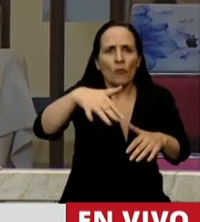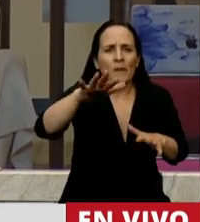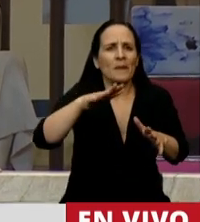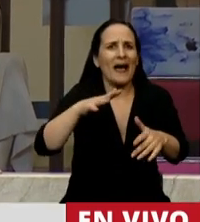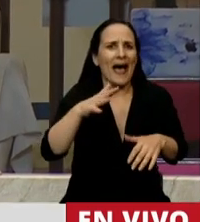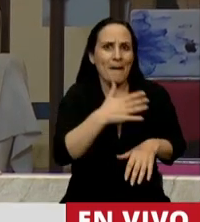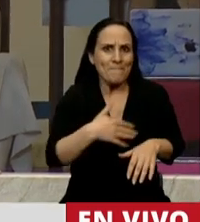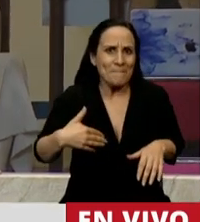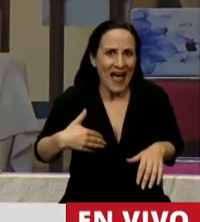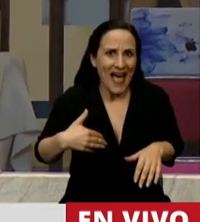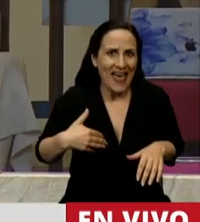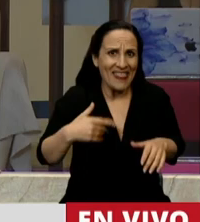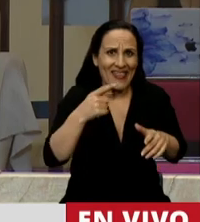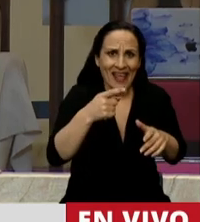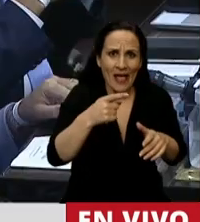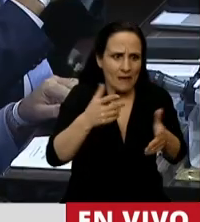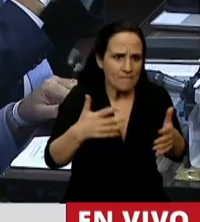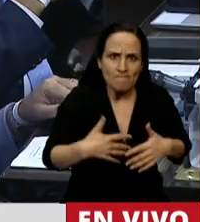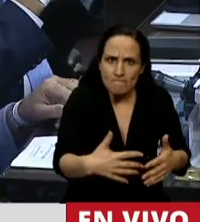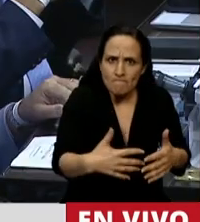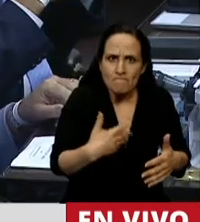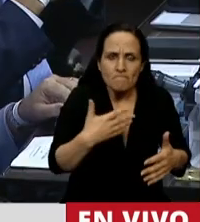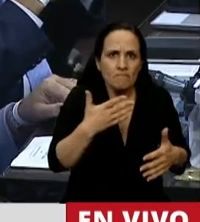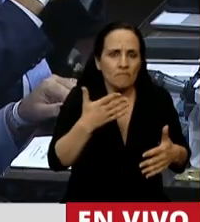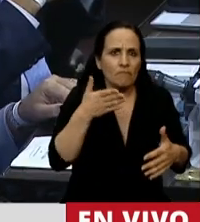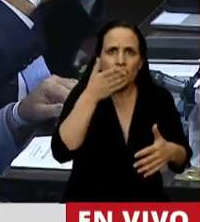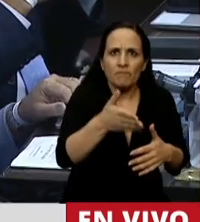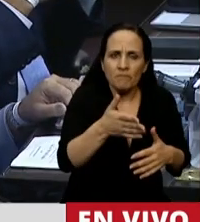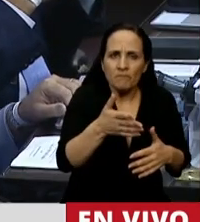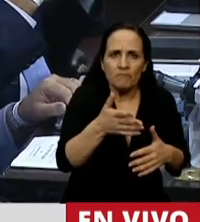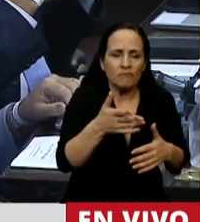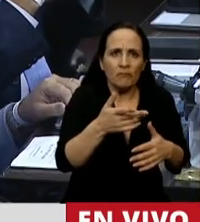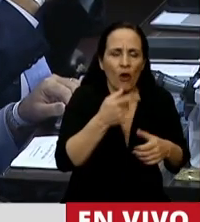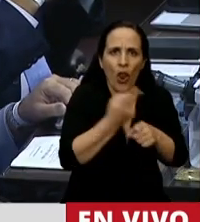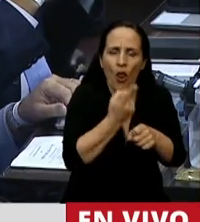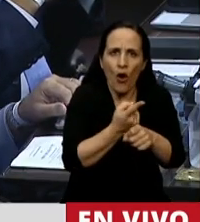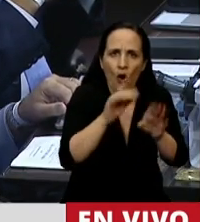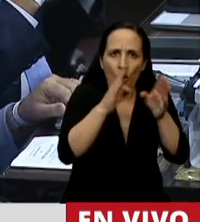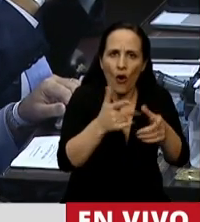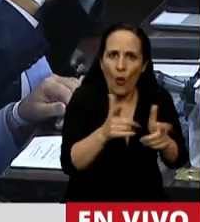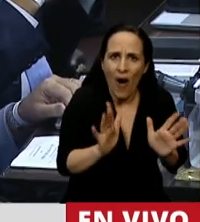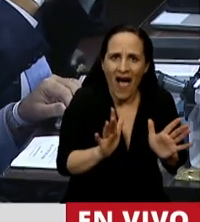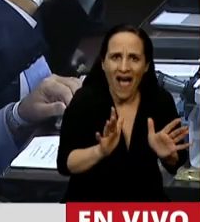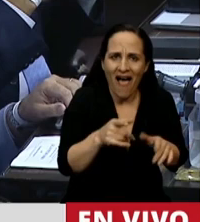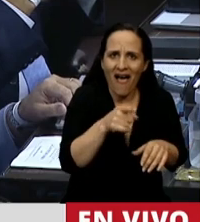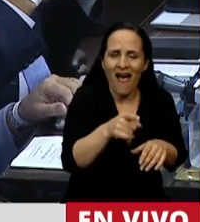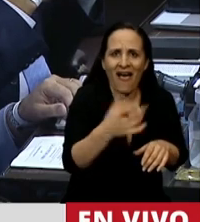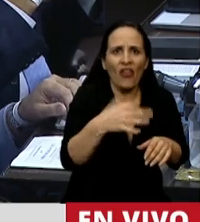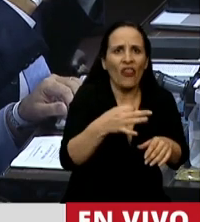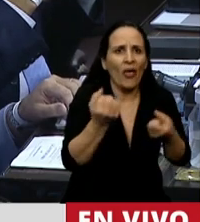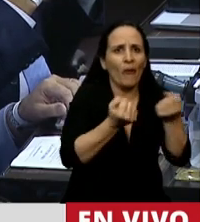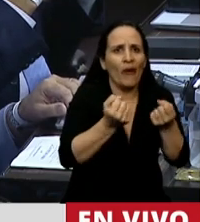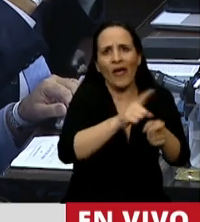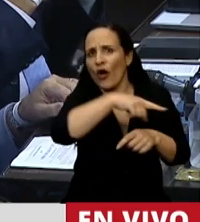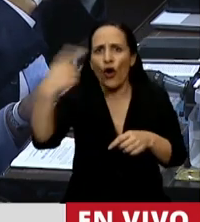pueden ser atendidas ni siquiera en sus pueblos, en sus lugares de origen. Hay que transportarla, porque ni